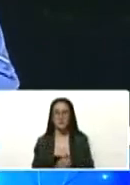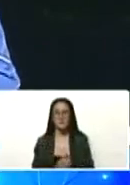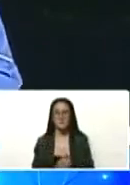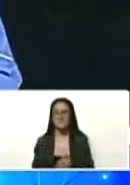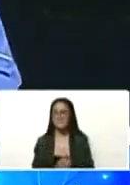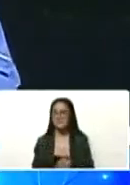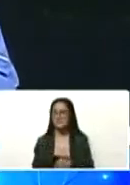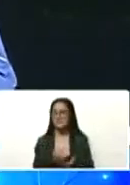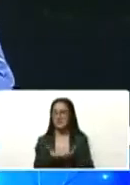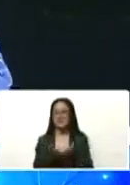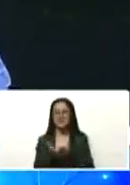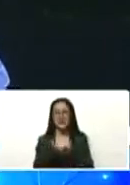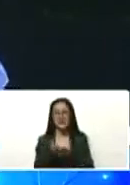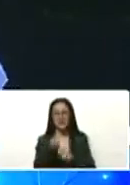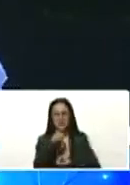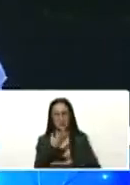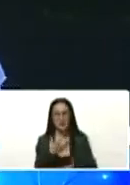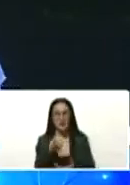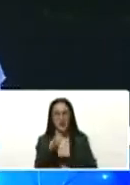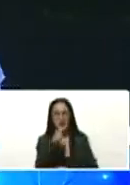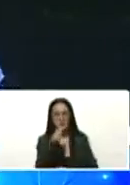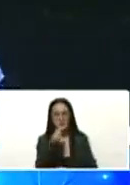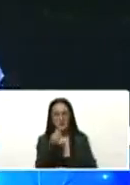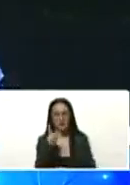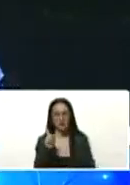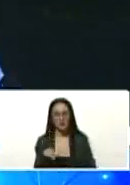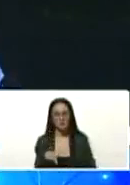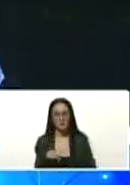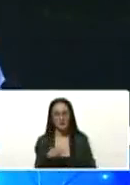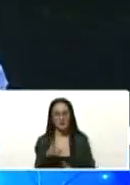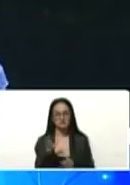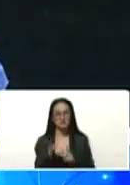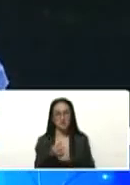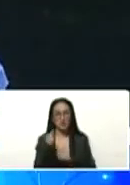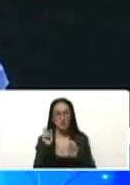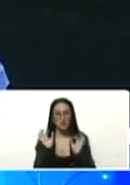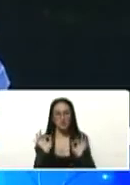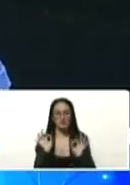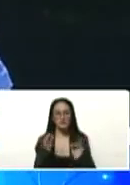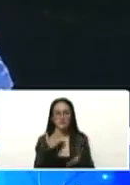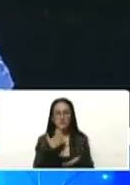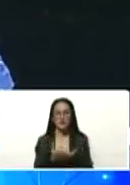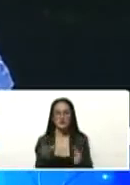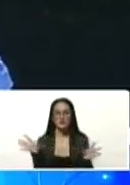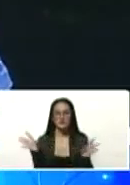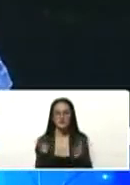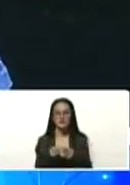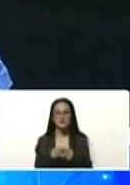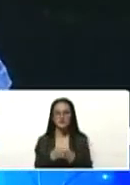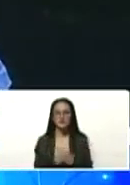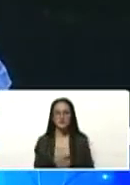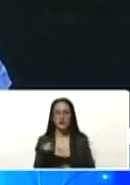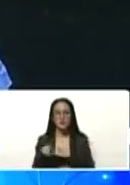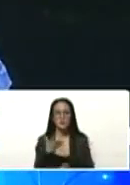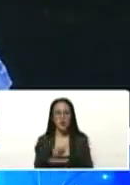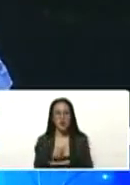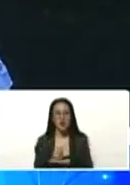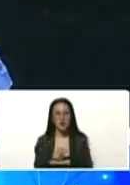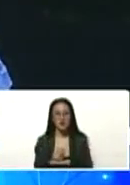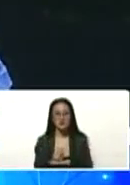de servicios y de alimentos. Eso lo vamos a lograr. Bueno, muchas gracias. Desde Monaga,